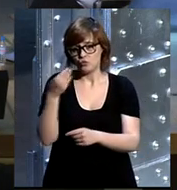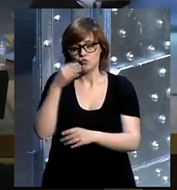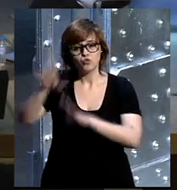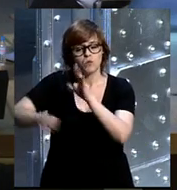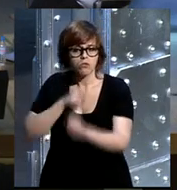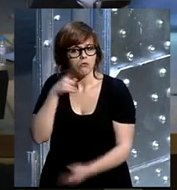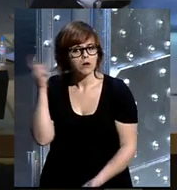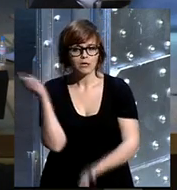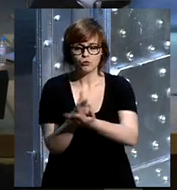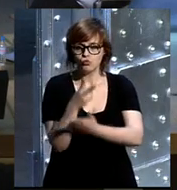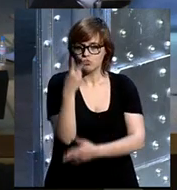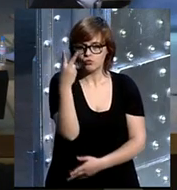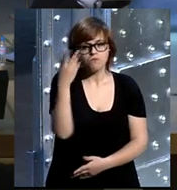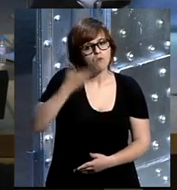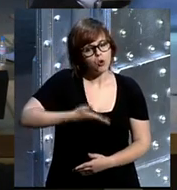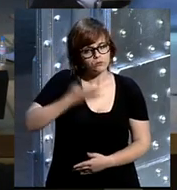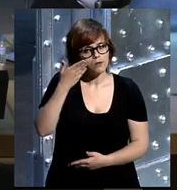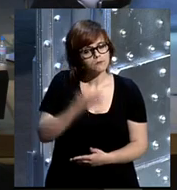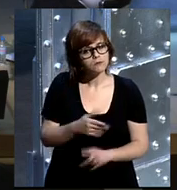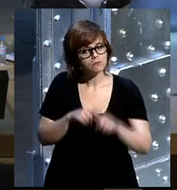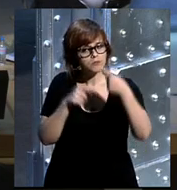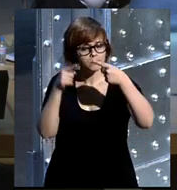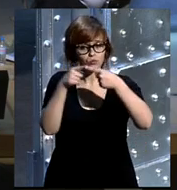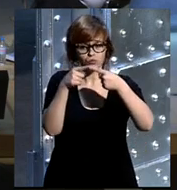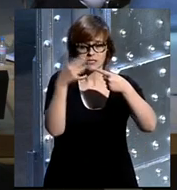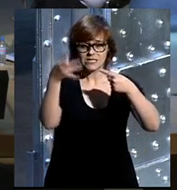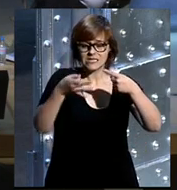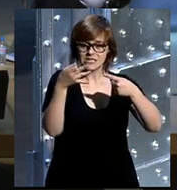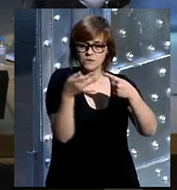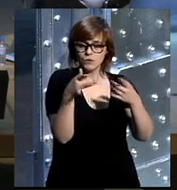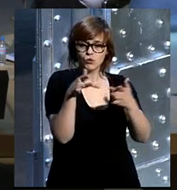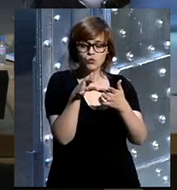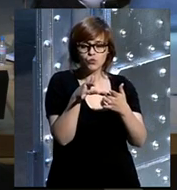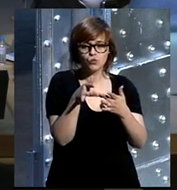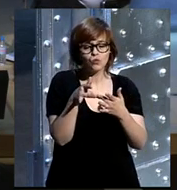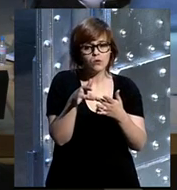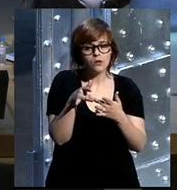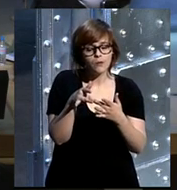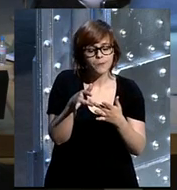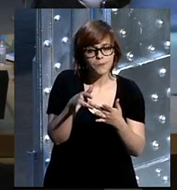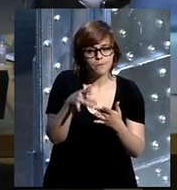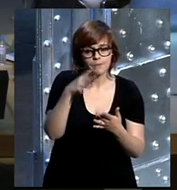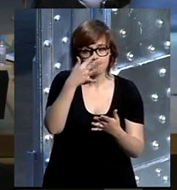2 retos fundamentales aquí. En primer lugar, se ha dicho ser lo suficientemente